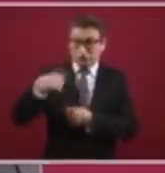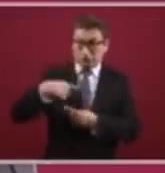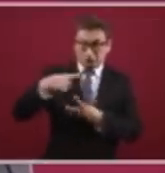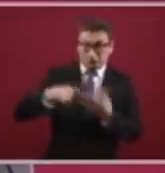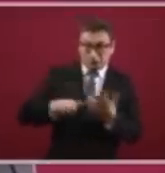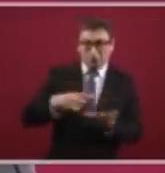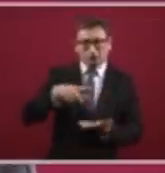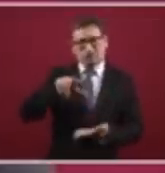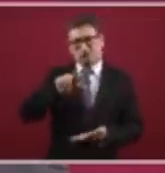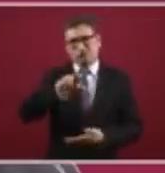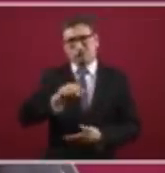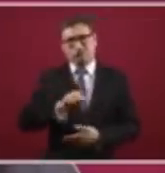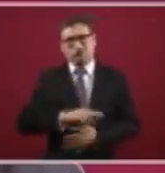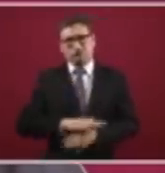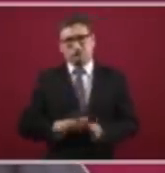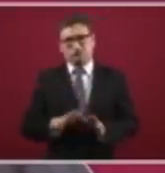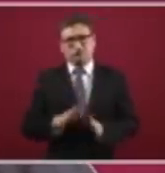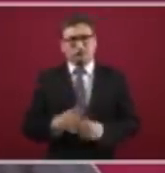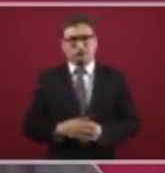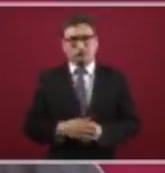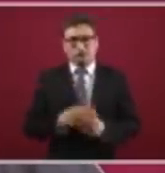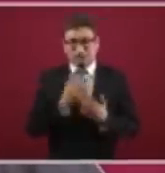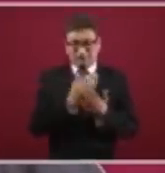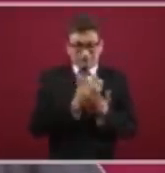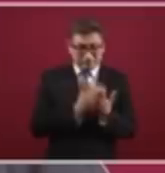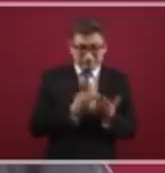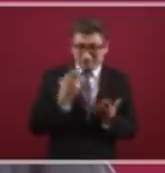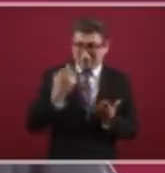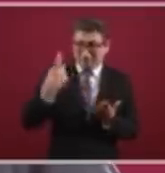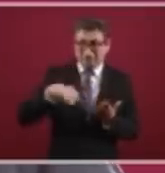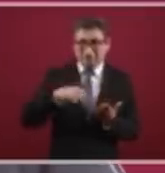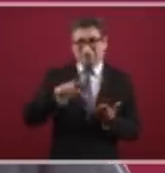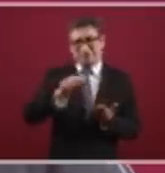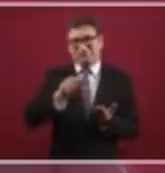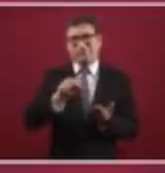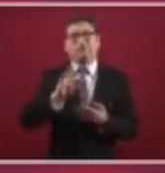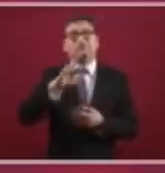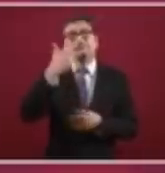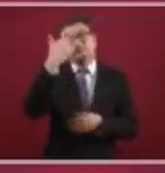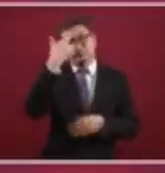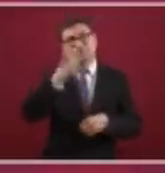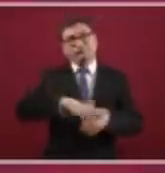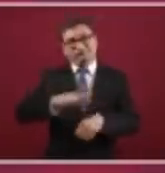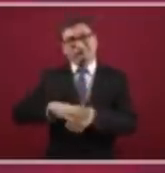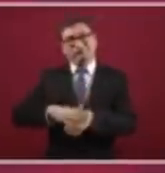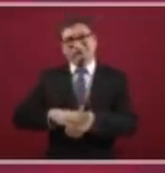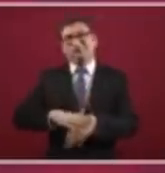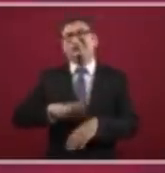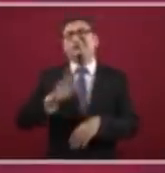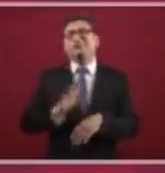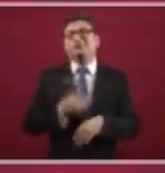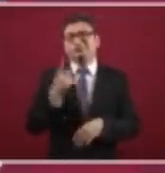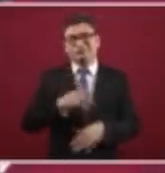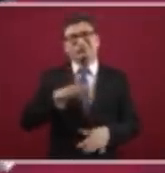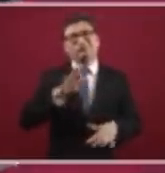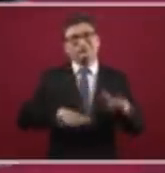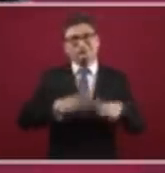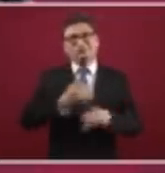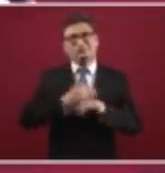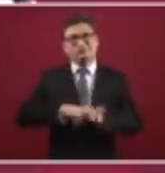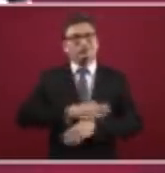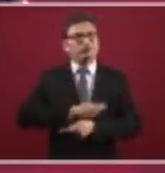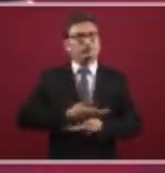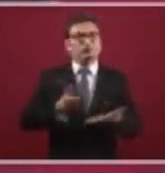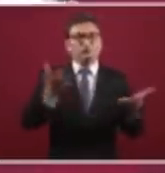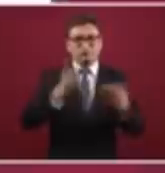con esa agenda les recuerdo porque a veces se da la información